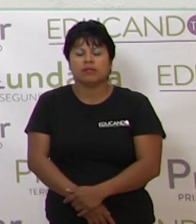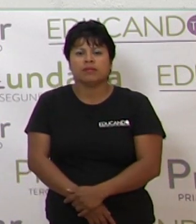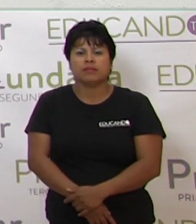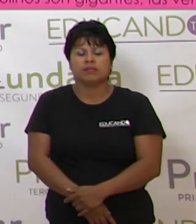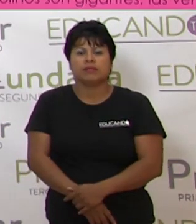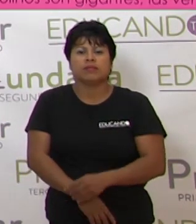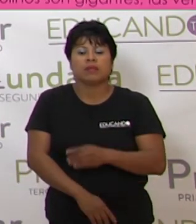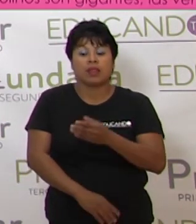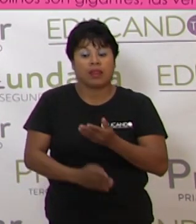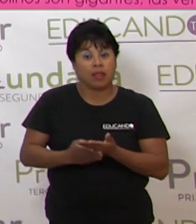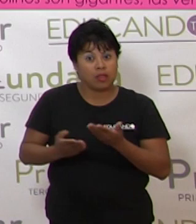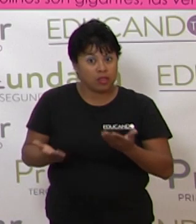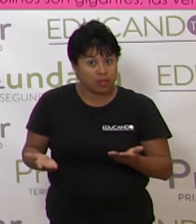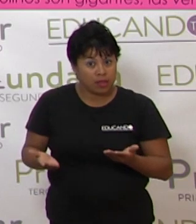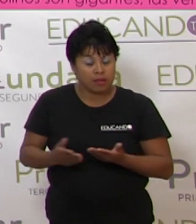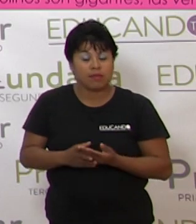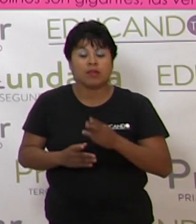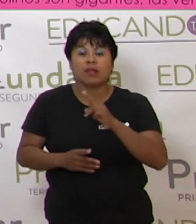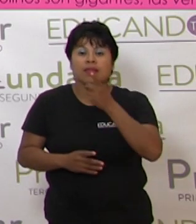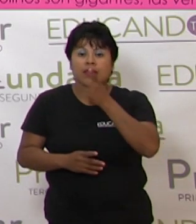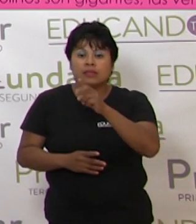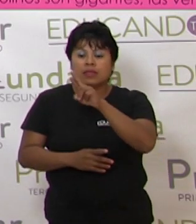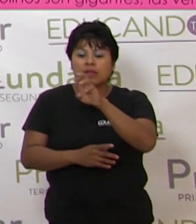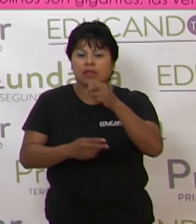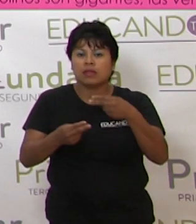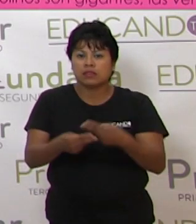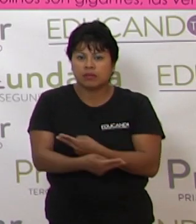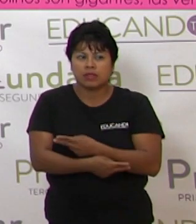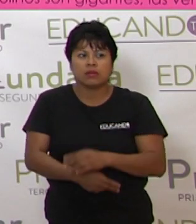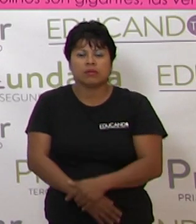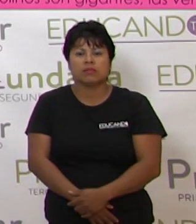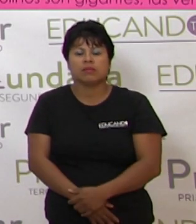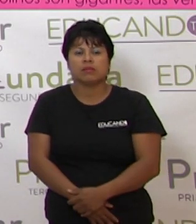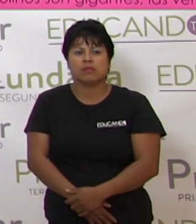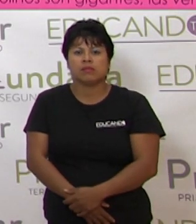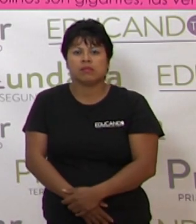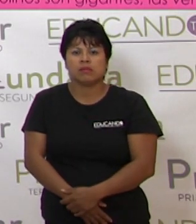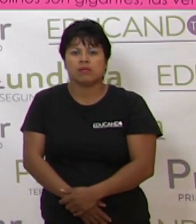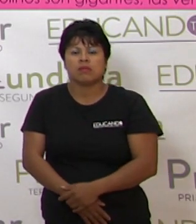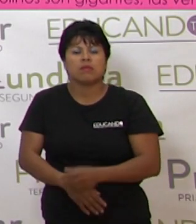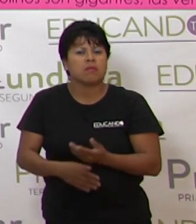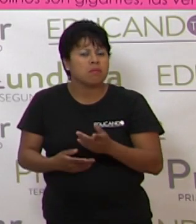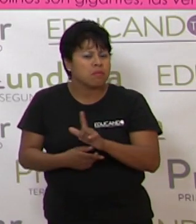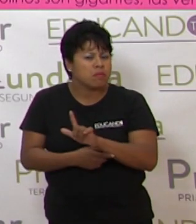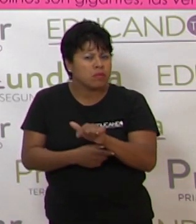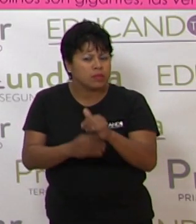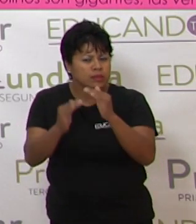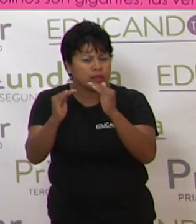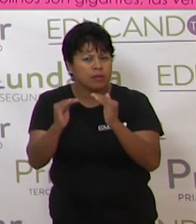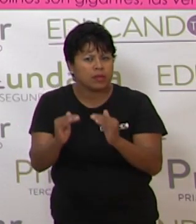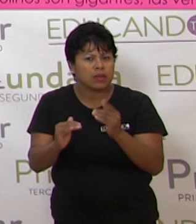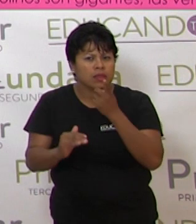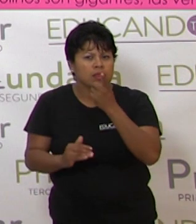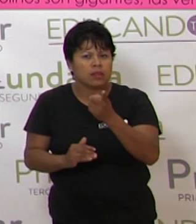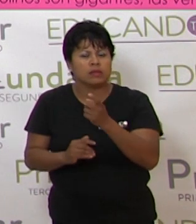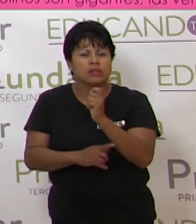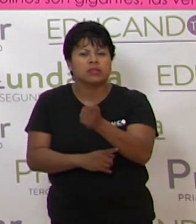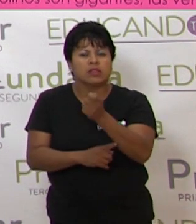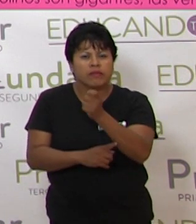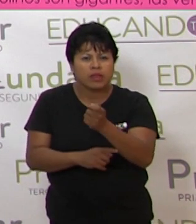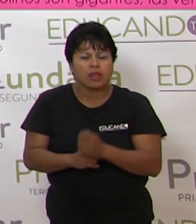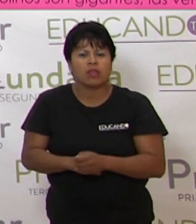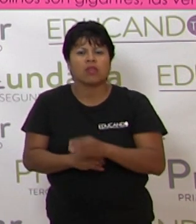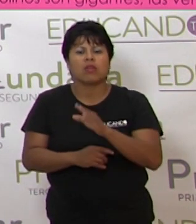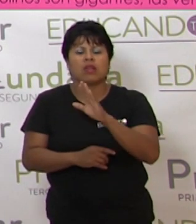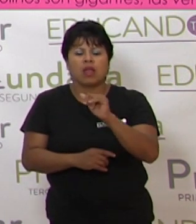Entonces, hasta arriba dice Renacimiento, luego abajo significado,